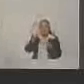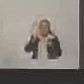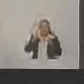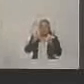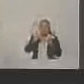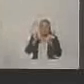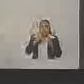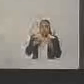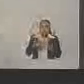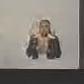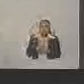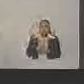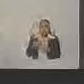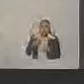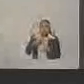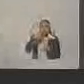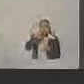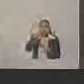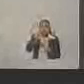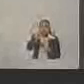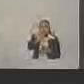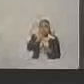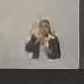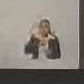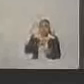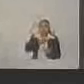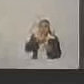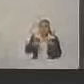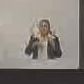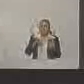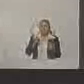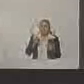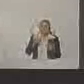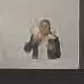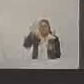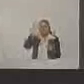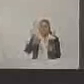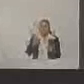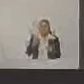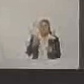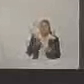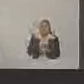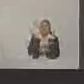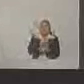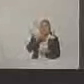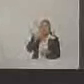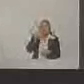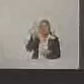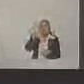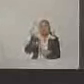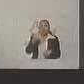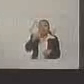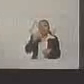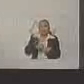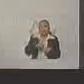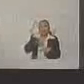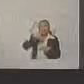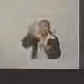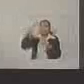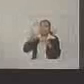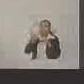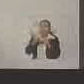comunicación contigo, directa, uno con el otro, para poder saber qué es lo que está sucediendo en materia de seguridad alrededor de tu